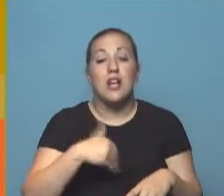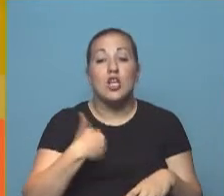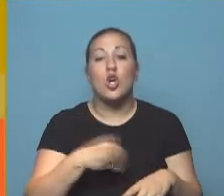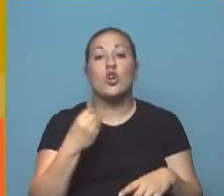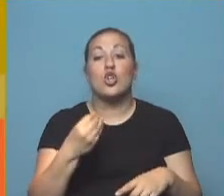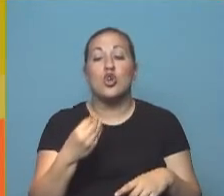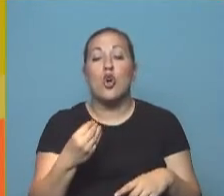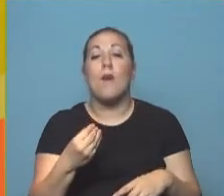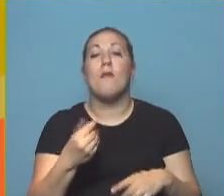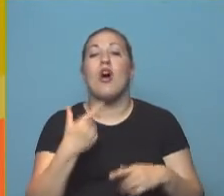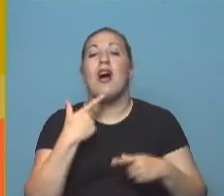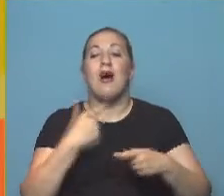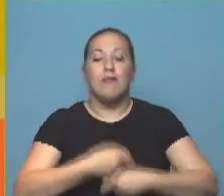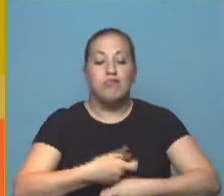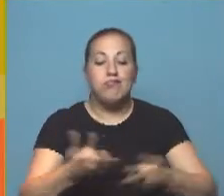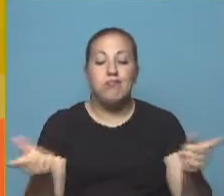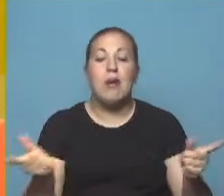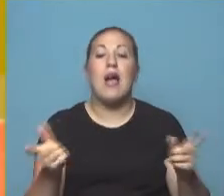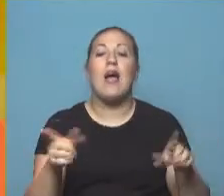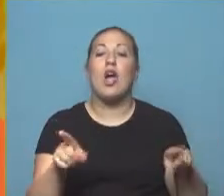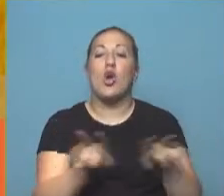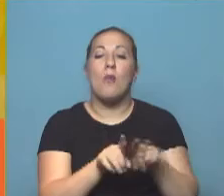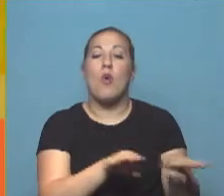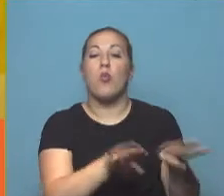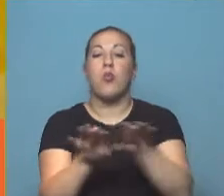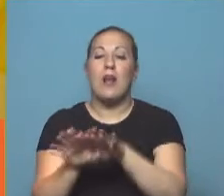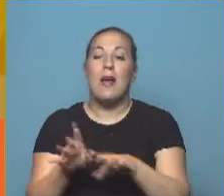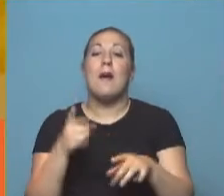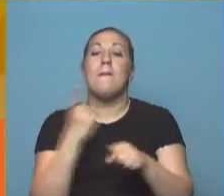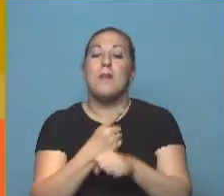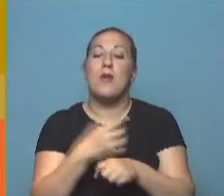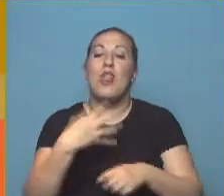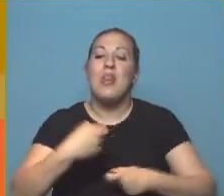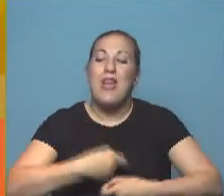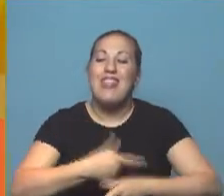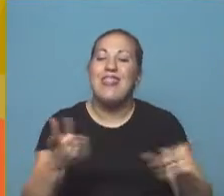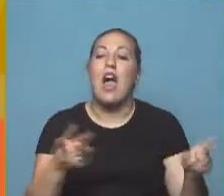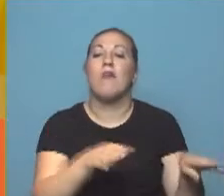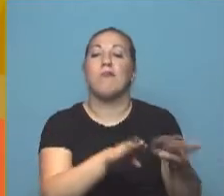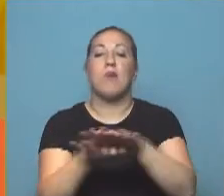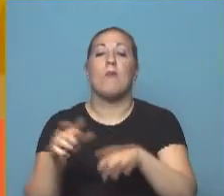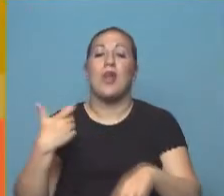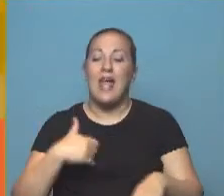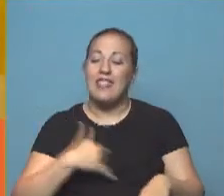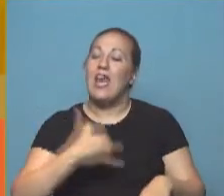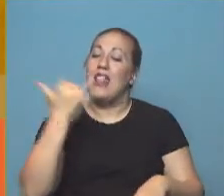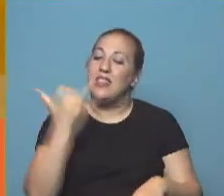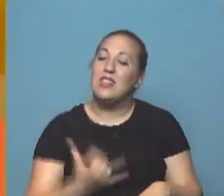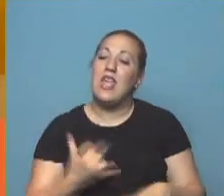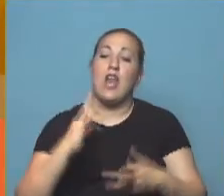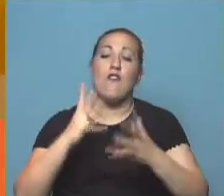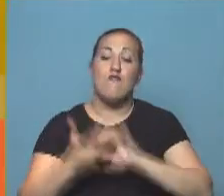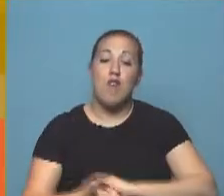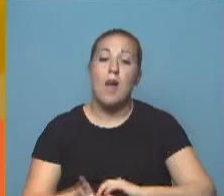crece distribuyendo, pero para nosotros la diferencia es que primero hay que distribuir antes de crecer. ¿Por qué? Porque la Argentina es un país que tiene recursos y la consecuencia